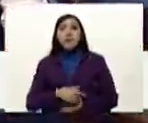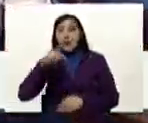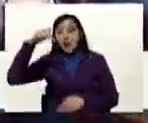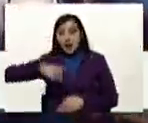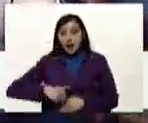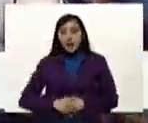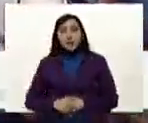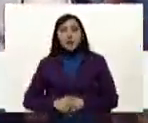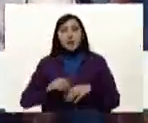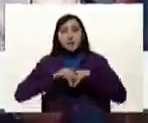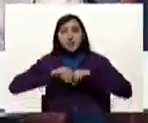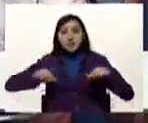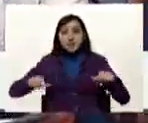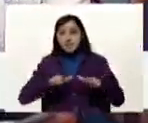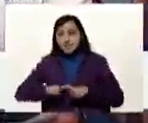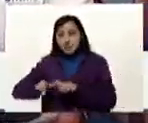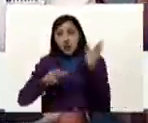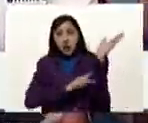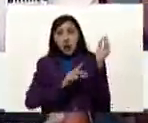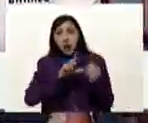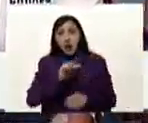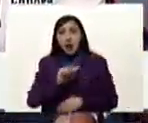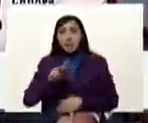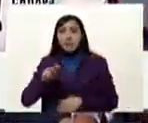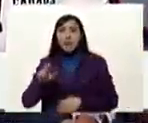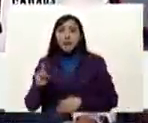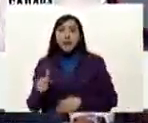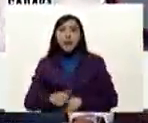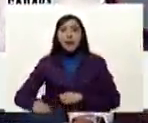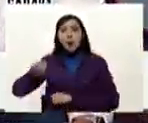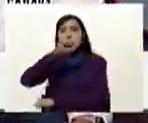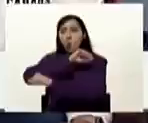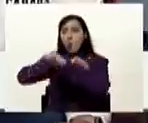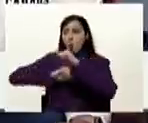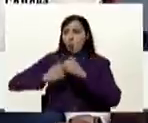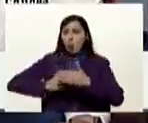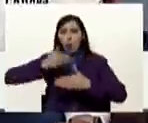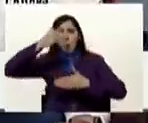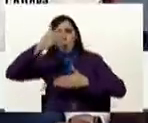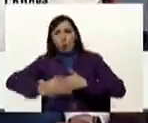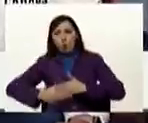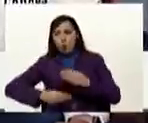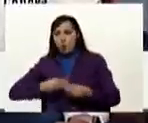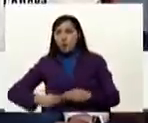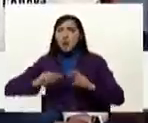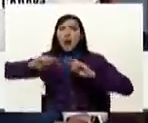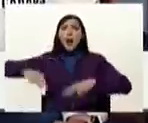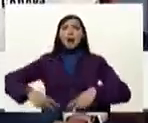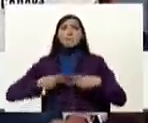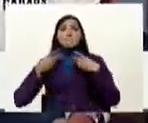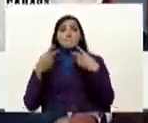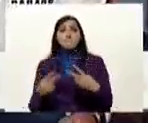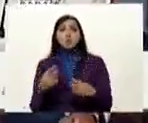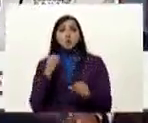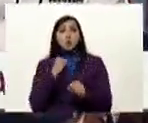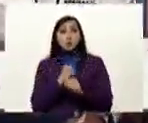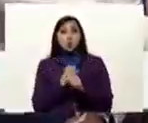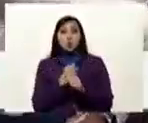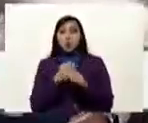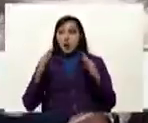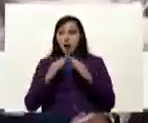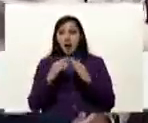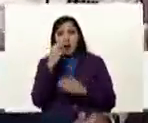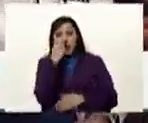Vega, parroquia combativa y que se ha puesto al frente en vanguardia en este trabajo de casa por